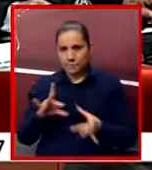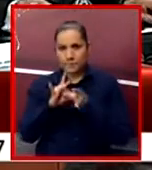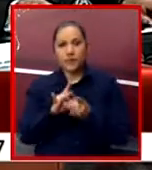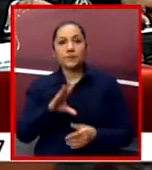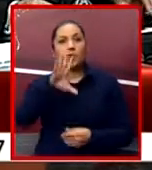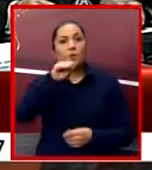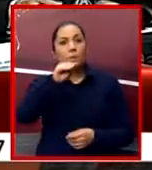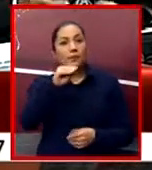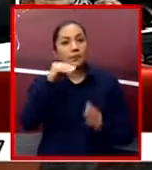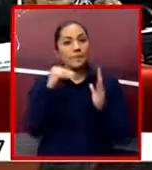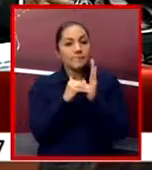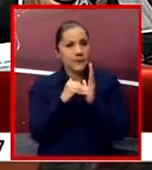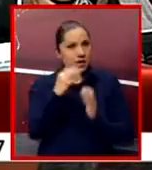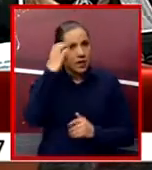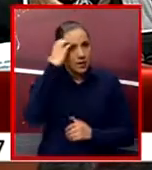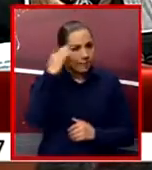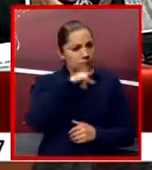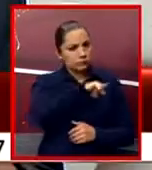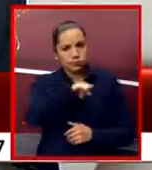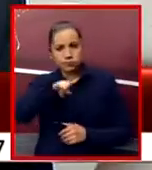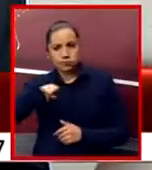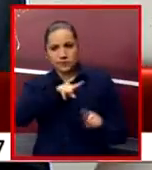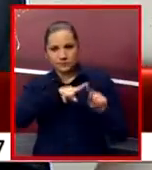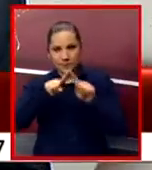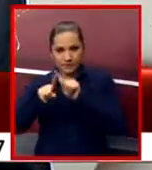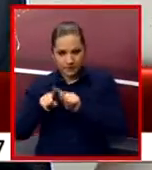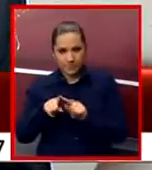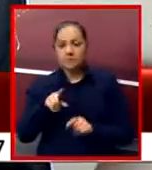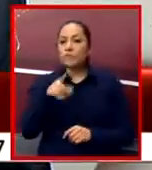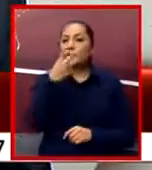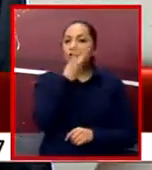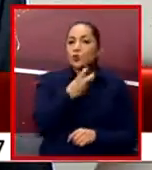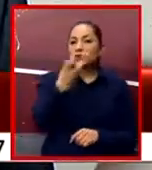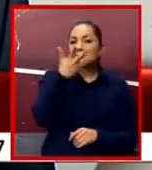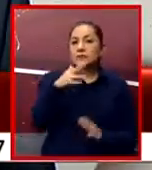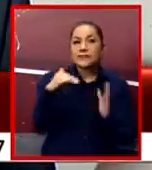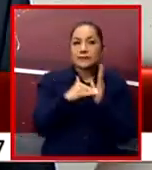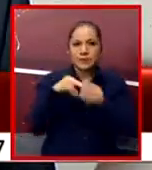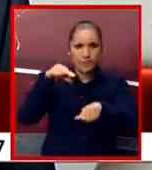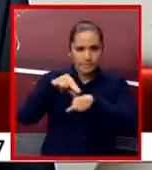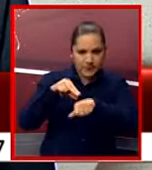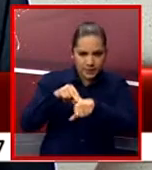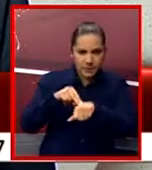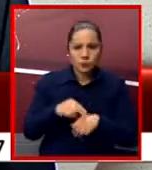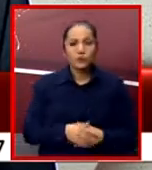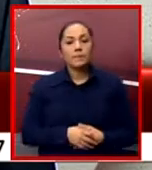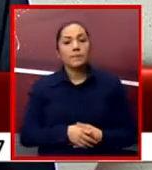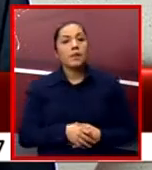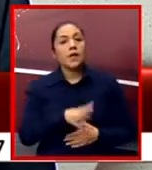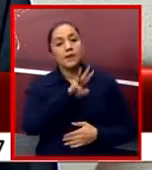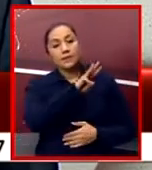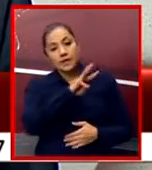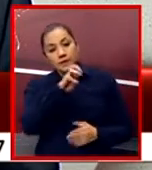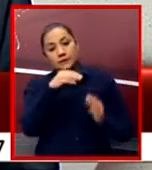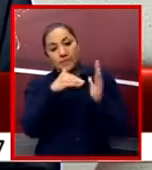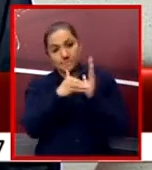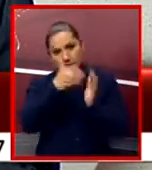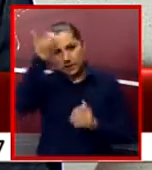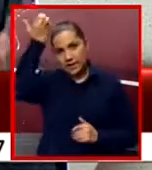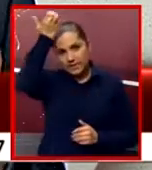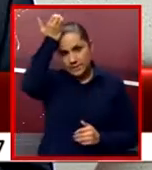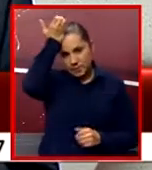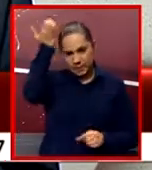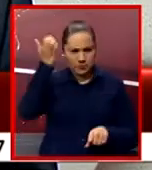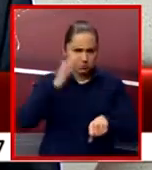camas sensables ya, más de 210,000 médicos, más de 300,000 enfermeras